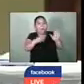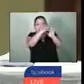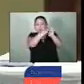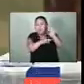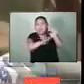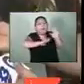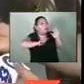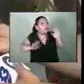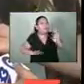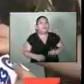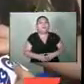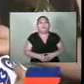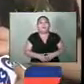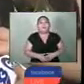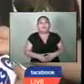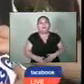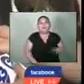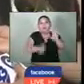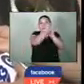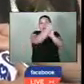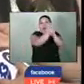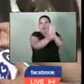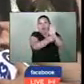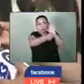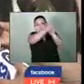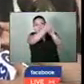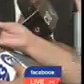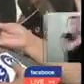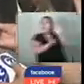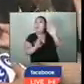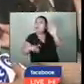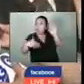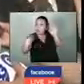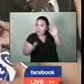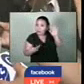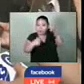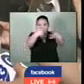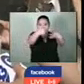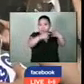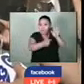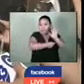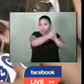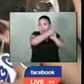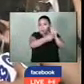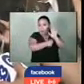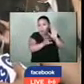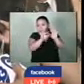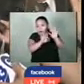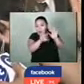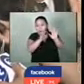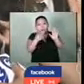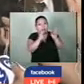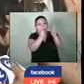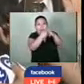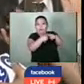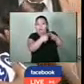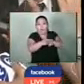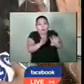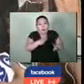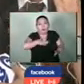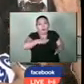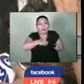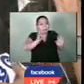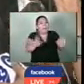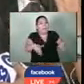perdieron vigencia. De los artículos derogados han sido aquellos que con esta propuesta de reforma ya no tiene sentido